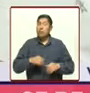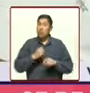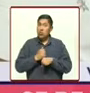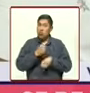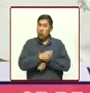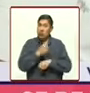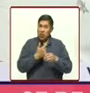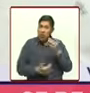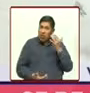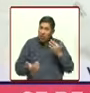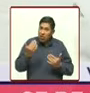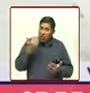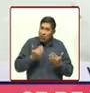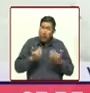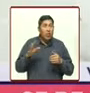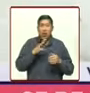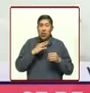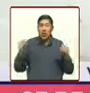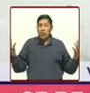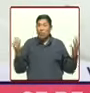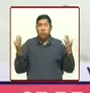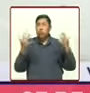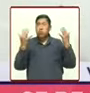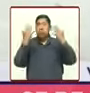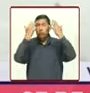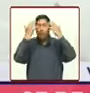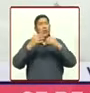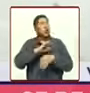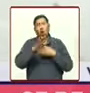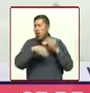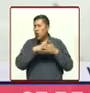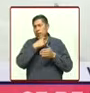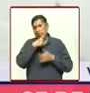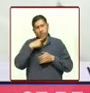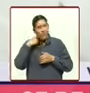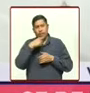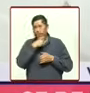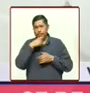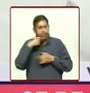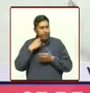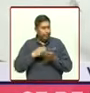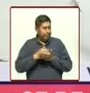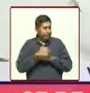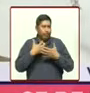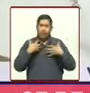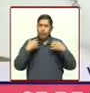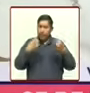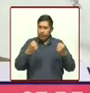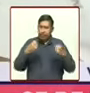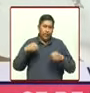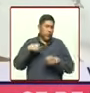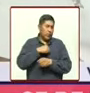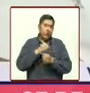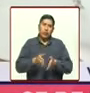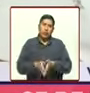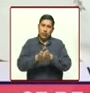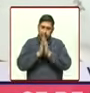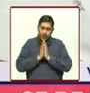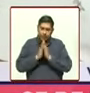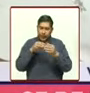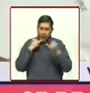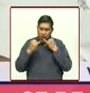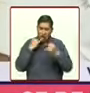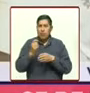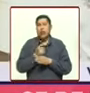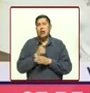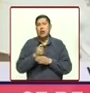calor y también por sequía, los incendios. Todo es por la sequía y la parte salud también. Vamos a pedir el